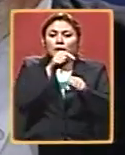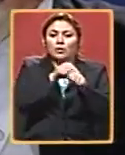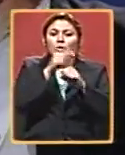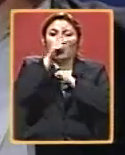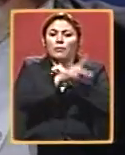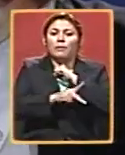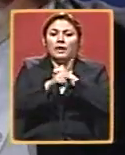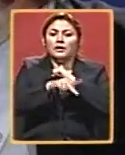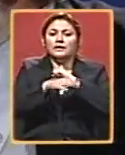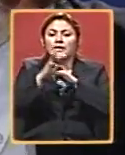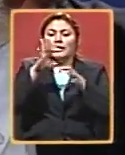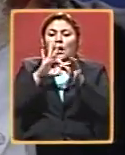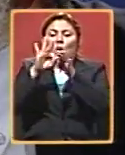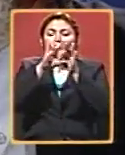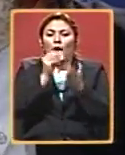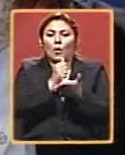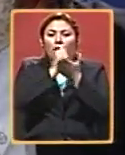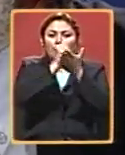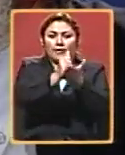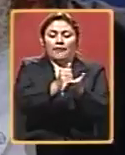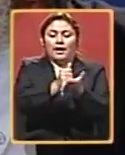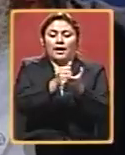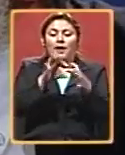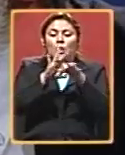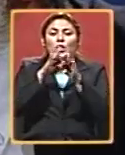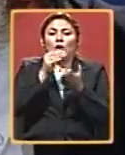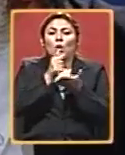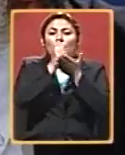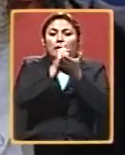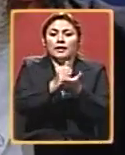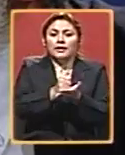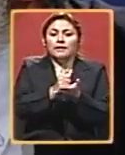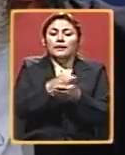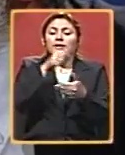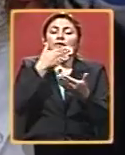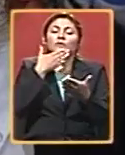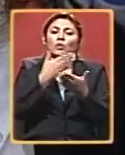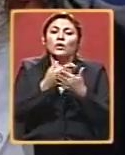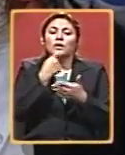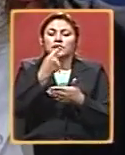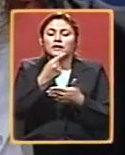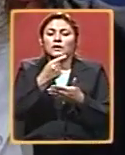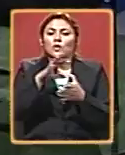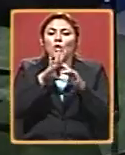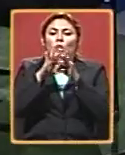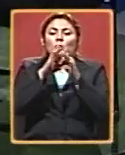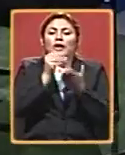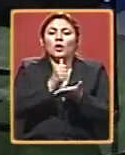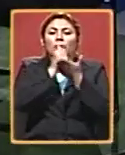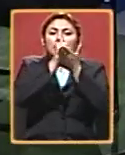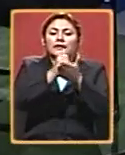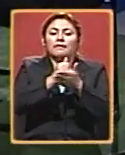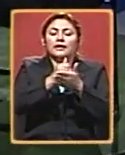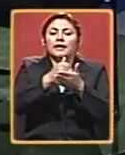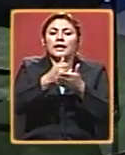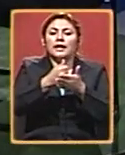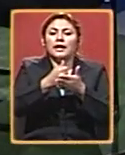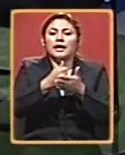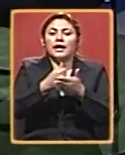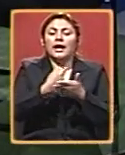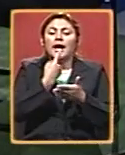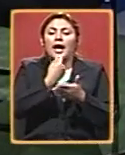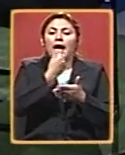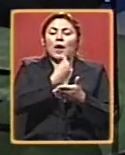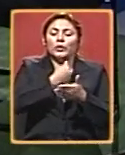país, que era una cooperativa. Y una cooperativa que vale la pena, digamos, mencionarlo aquí, es una cooperativa de autogestión, que significa